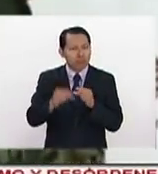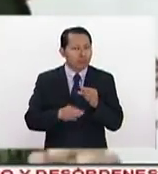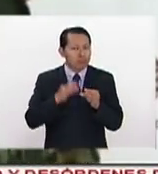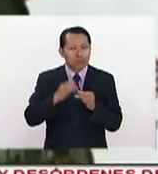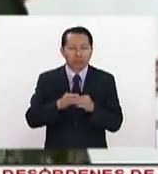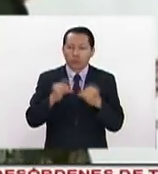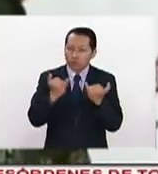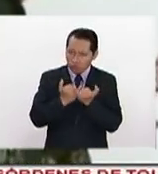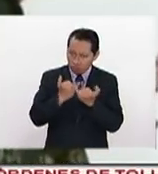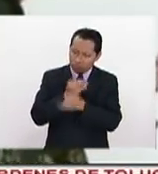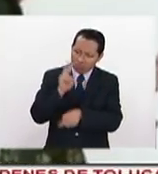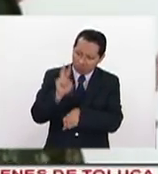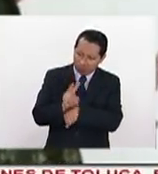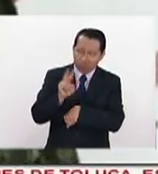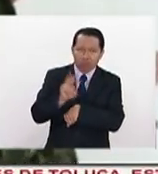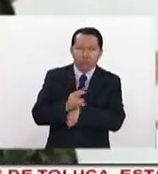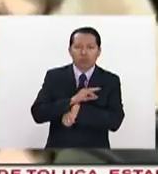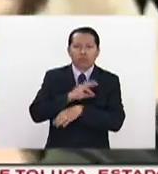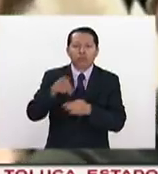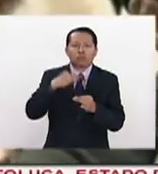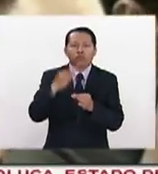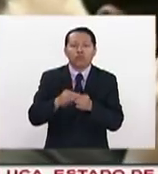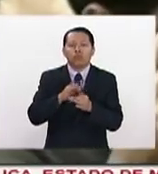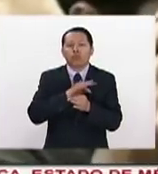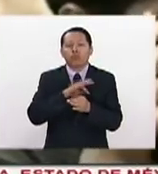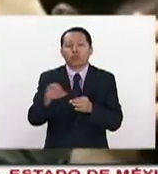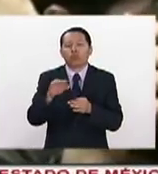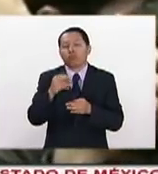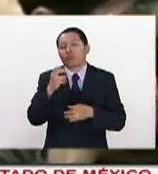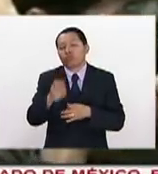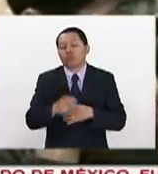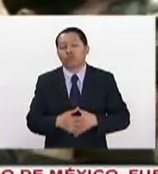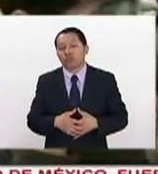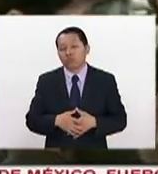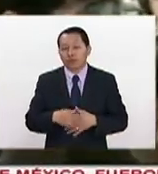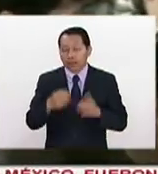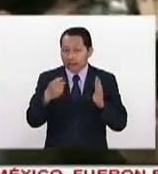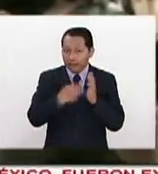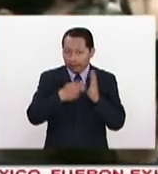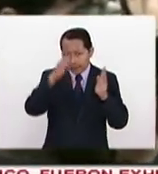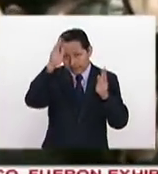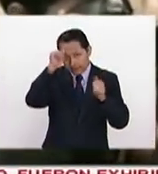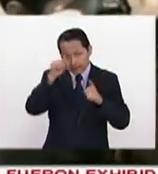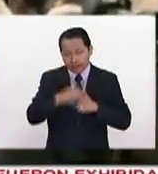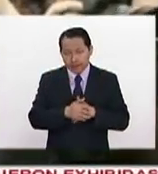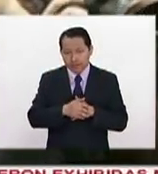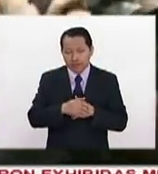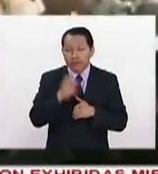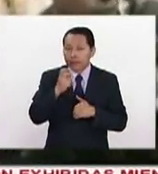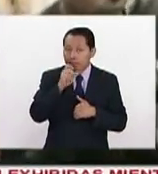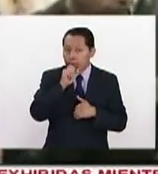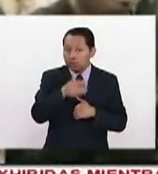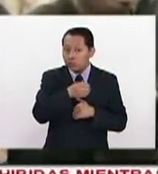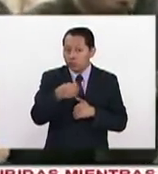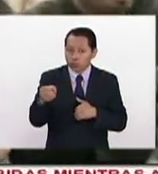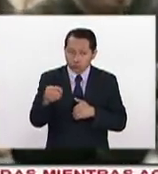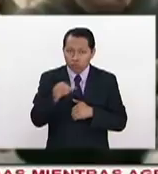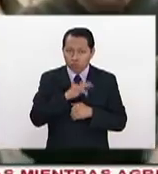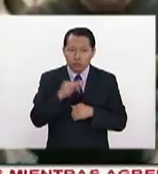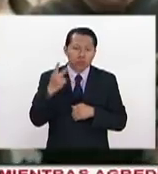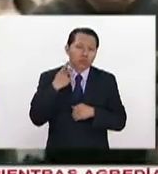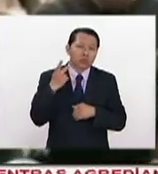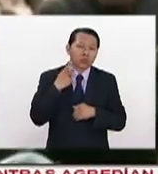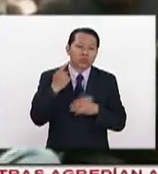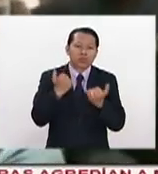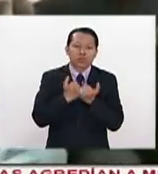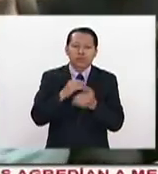y hacer cumplir las garantías contenidas en este acuerdo por estas organizaciones